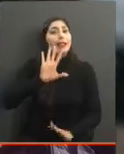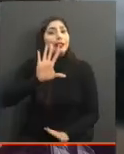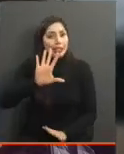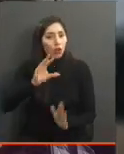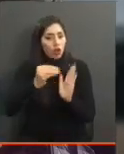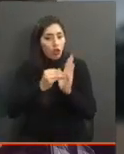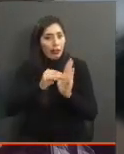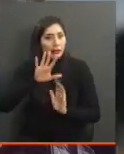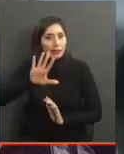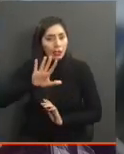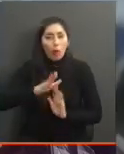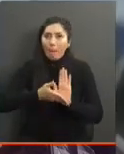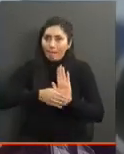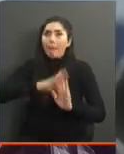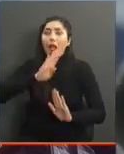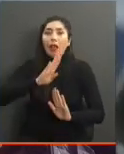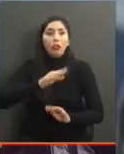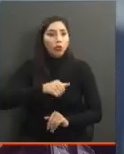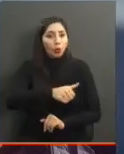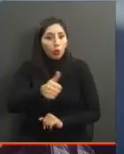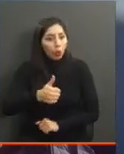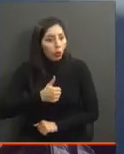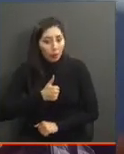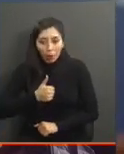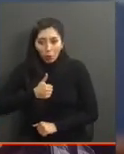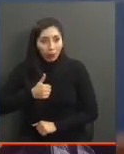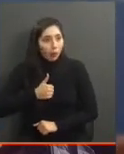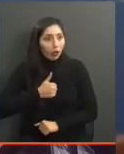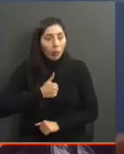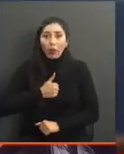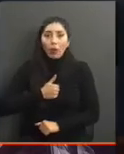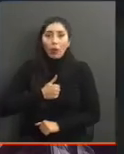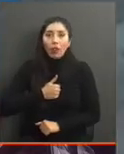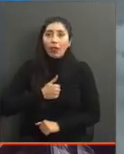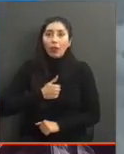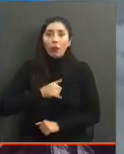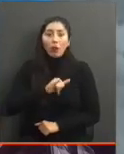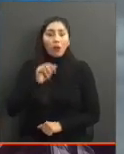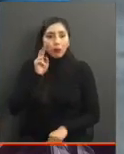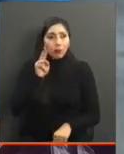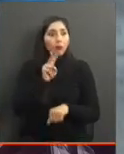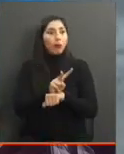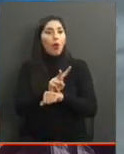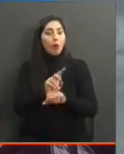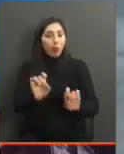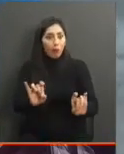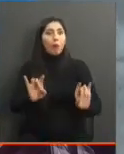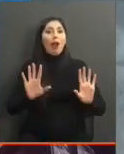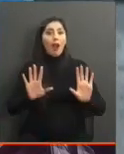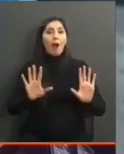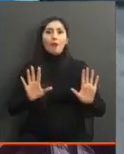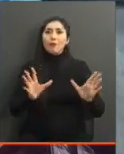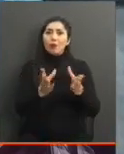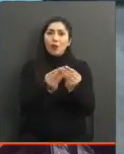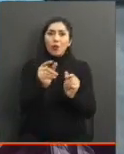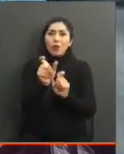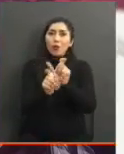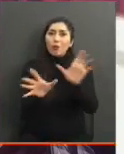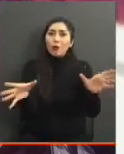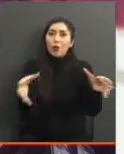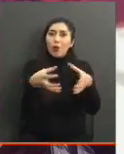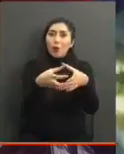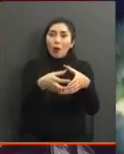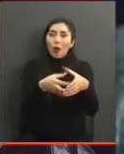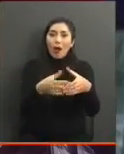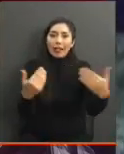Decenas de escolares cumplieron y de un día para otro, Fabiola se vio enfrentada a un ballet gigante que ensayaba en la calle con un mini componente,